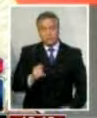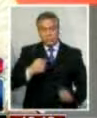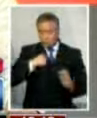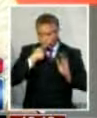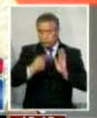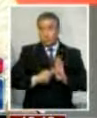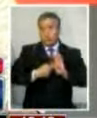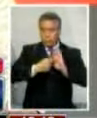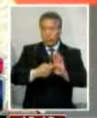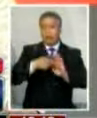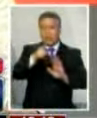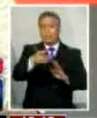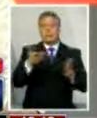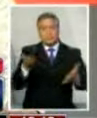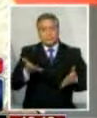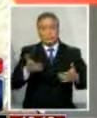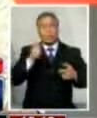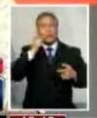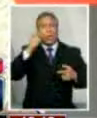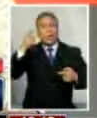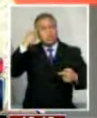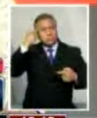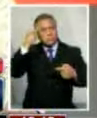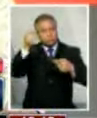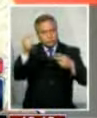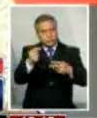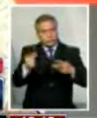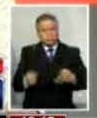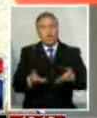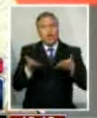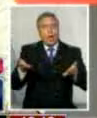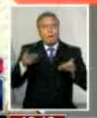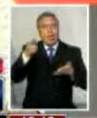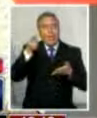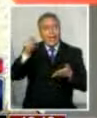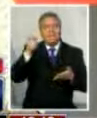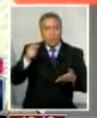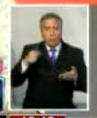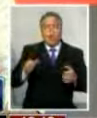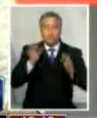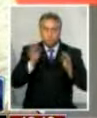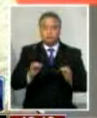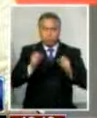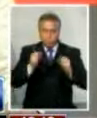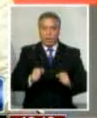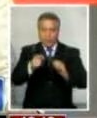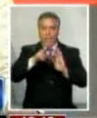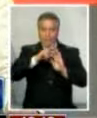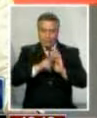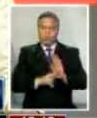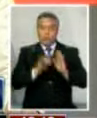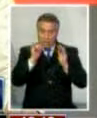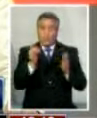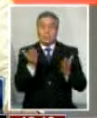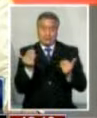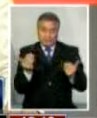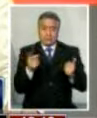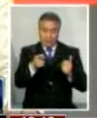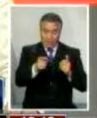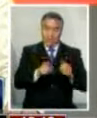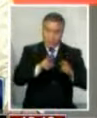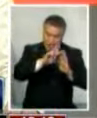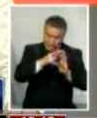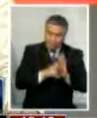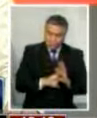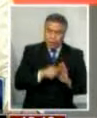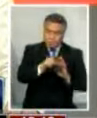Corte Interamericana son los criterios, cómo tenemos que evaluar posibles reformas y la necesidad de reformas a la ley antiterrorista. ¿Qué es